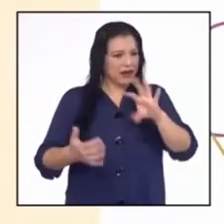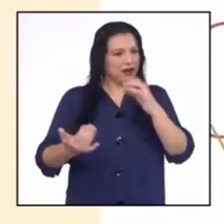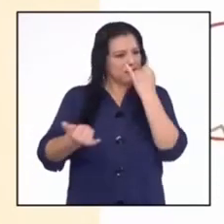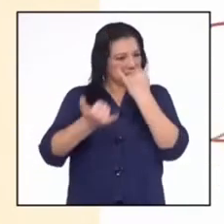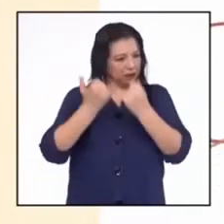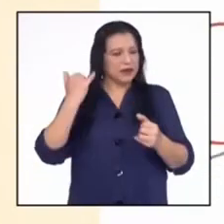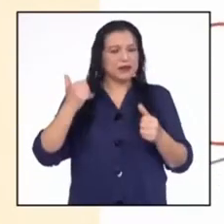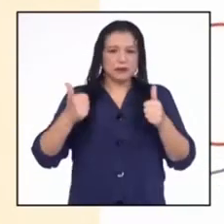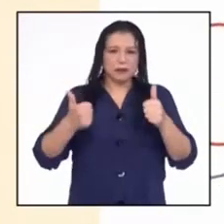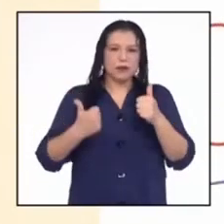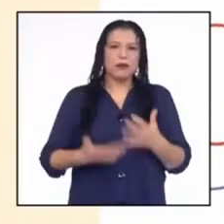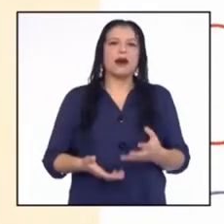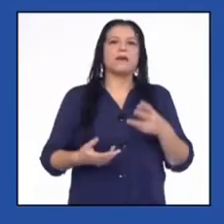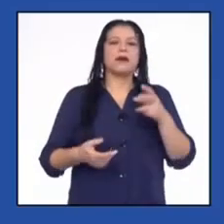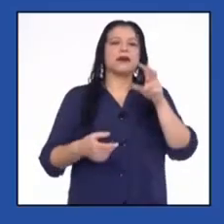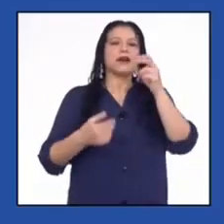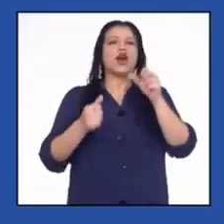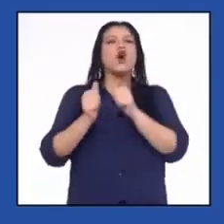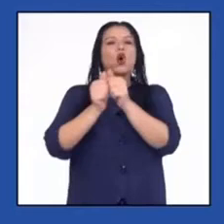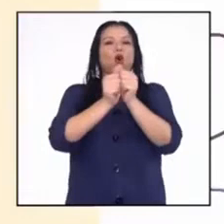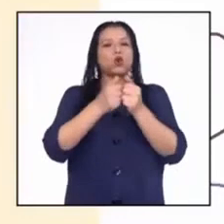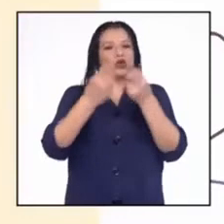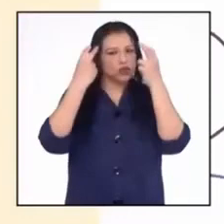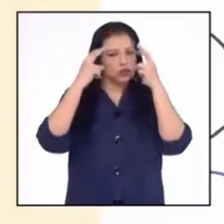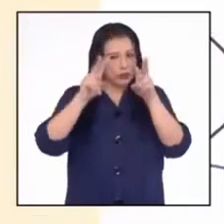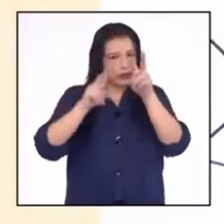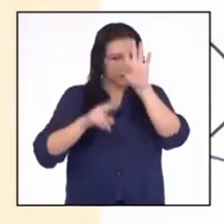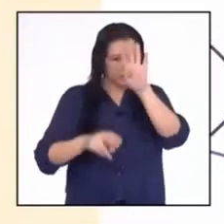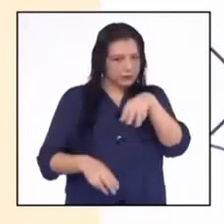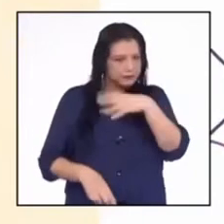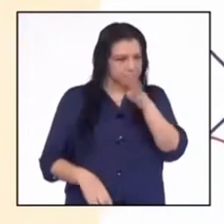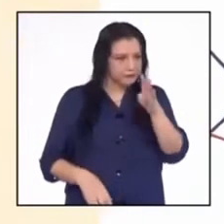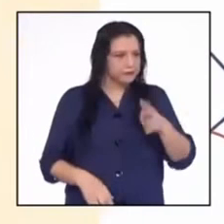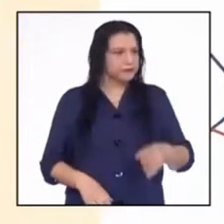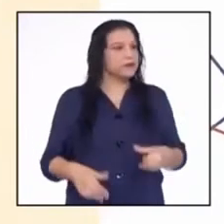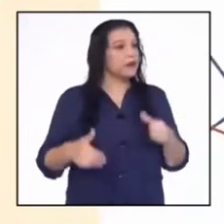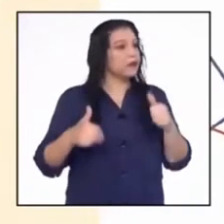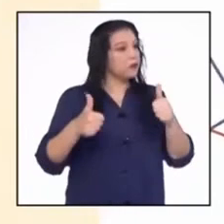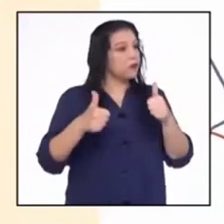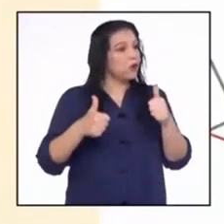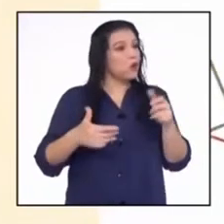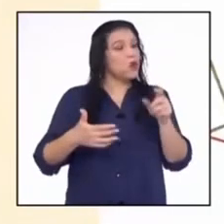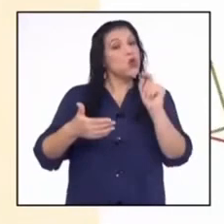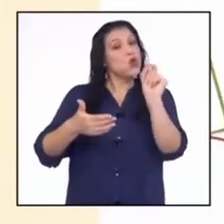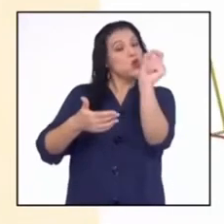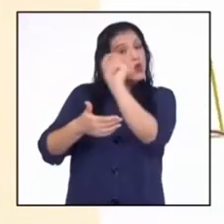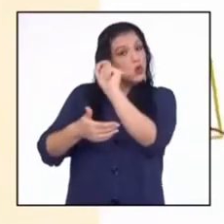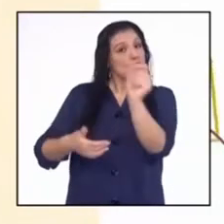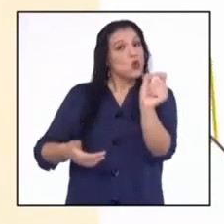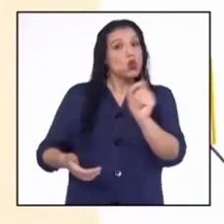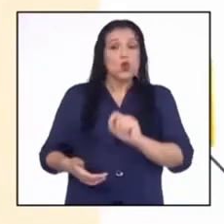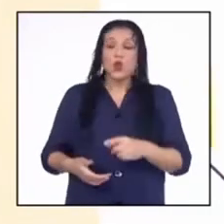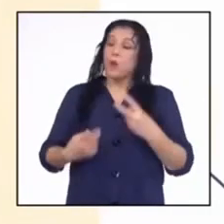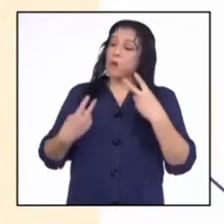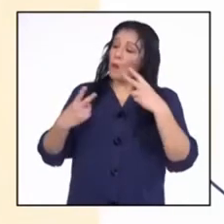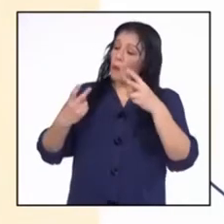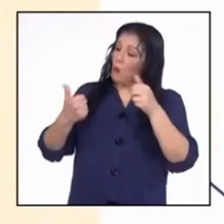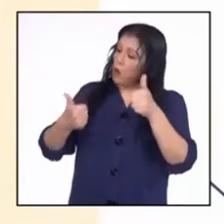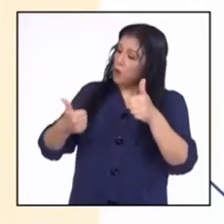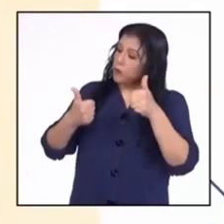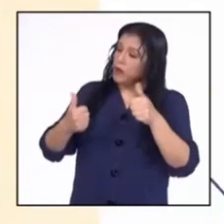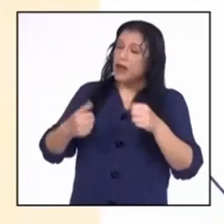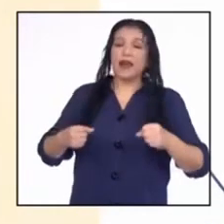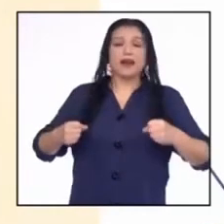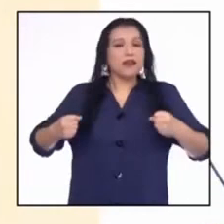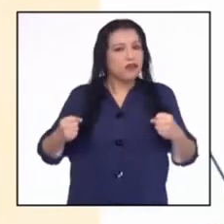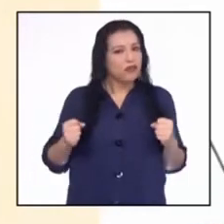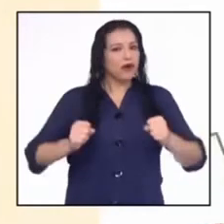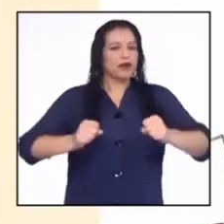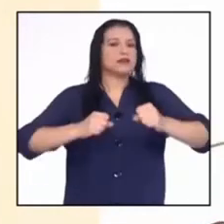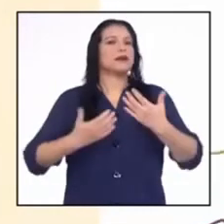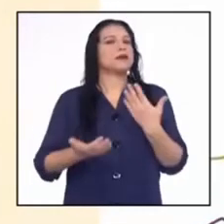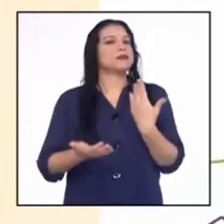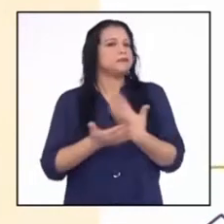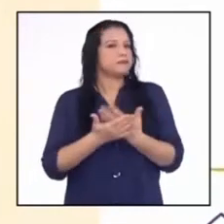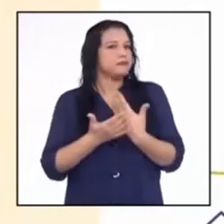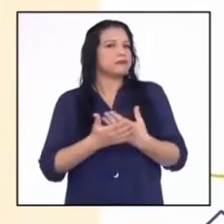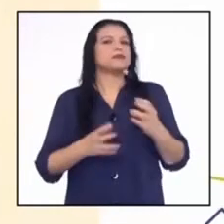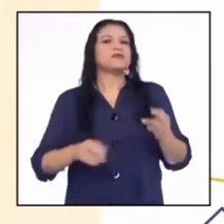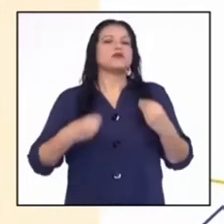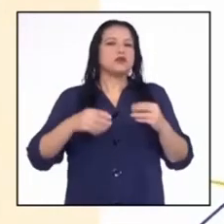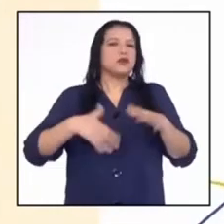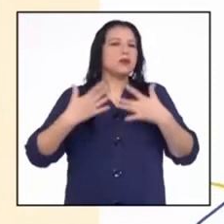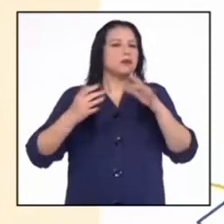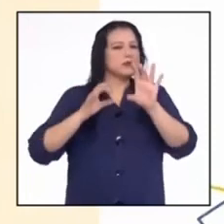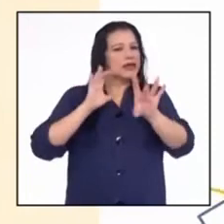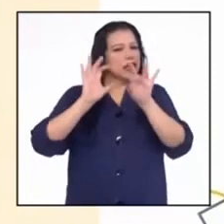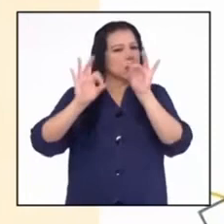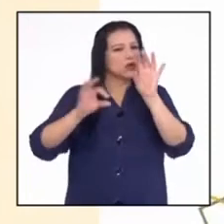terminaste. Vamos a verlo juntos. ¡Qué bien! Se nota el esfuerzo que le has puesto. Vamos a ver qué podemos